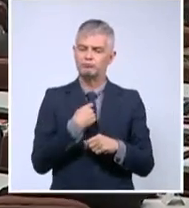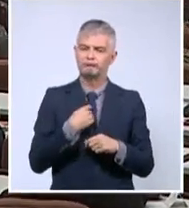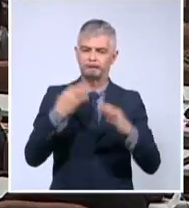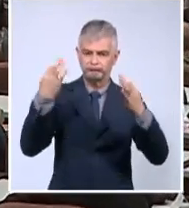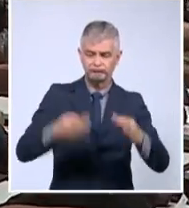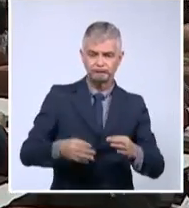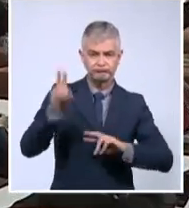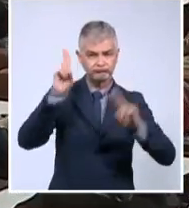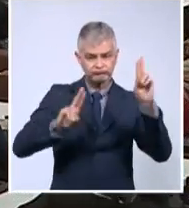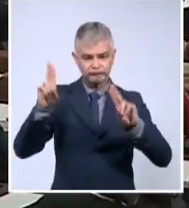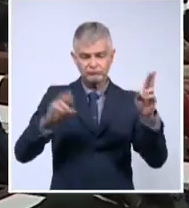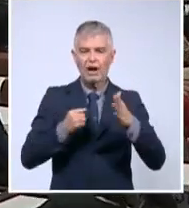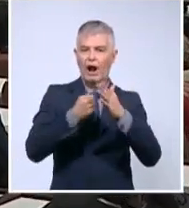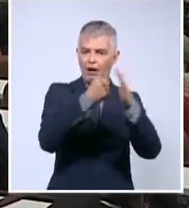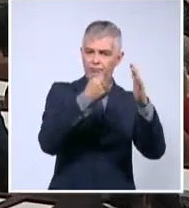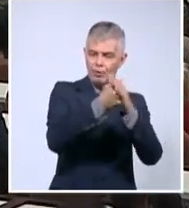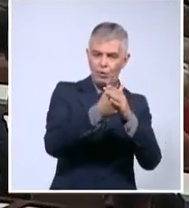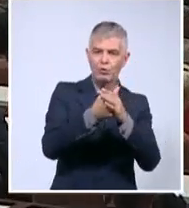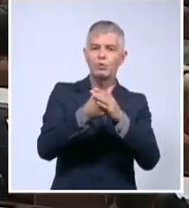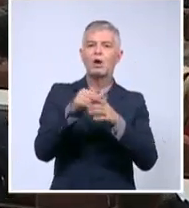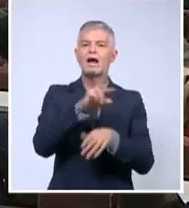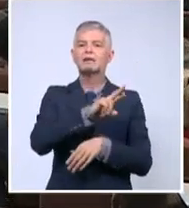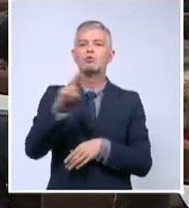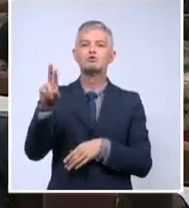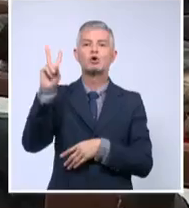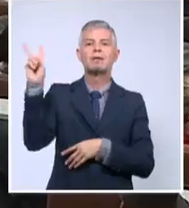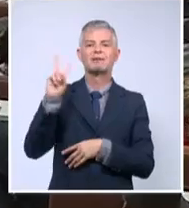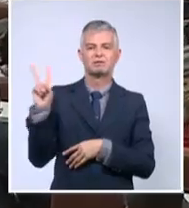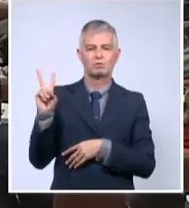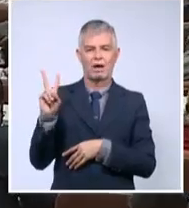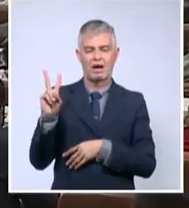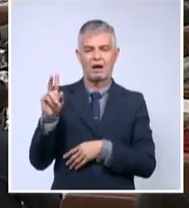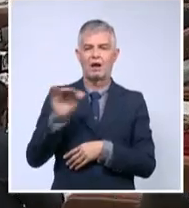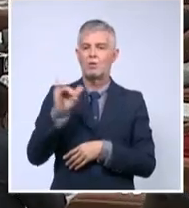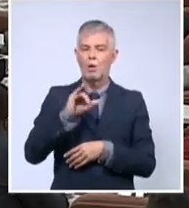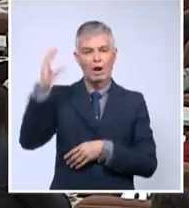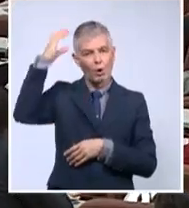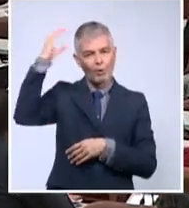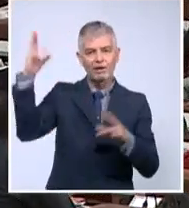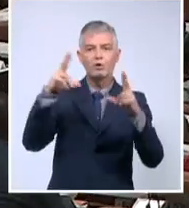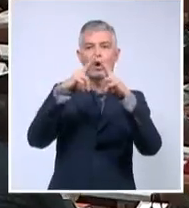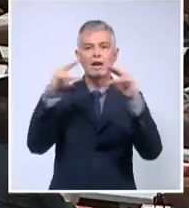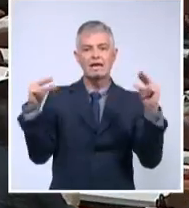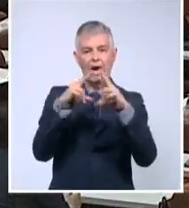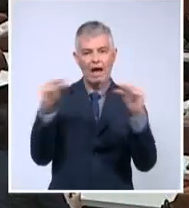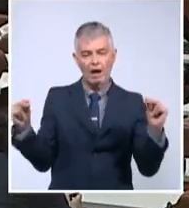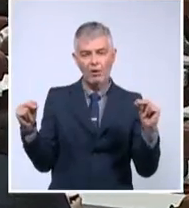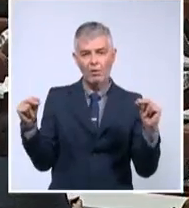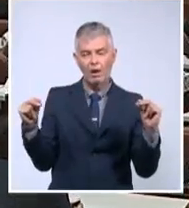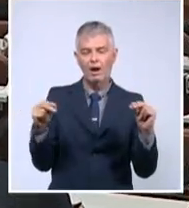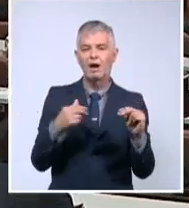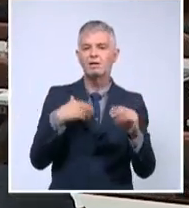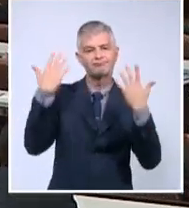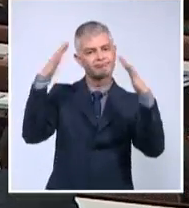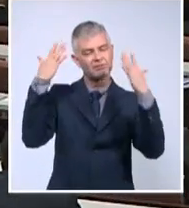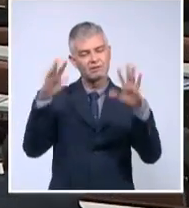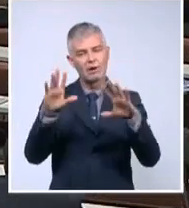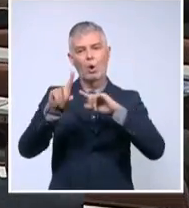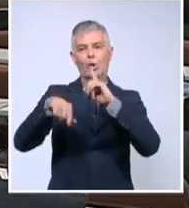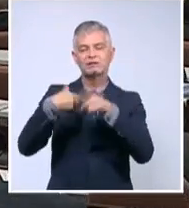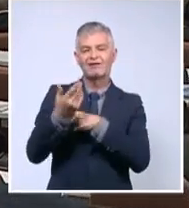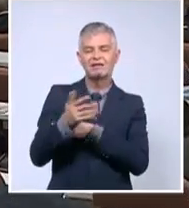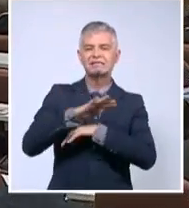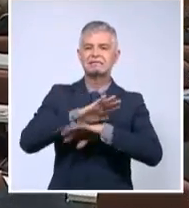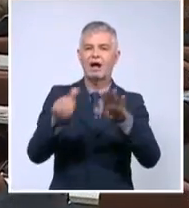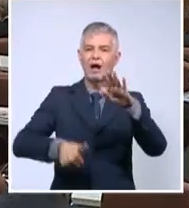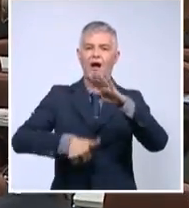la revolución bolivariana y chavista, al gobierno de la hermana Nicaragua y celebramos el regreso del Estado plurinacional de Bolivia